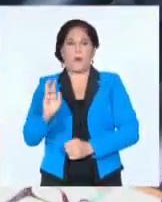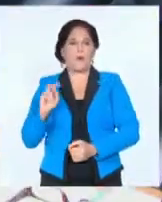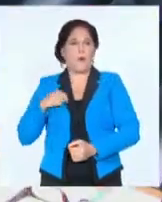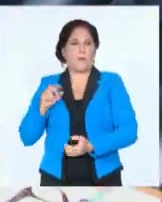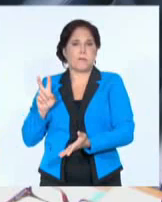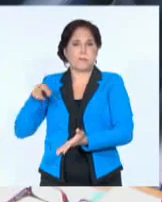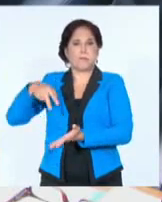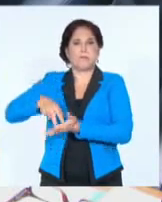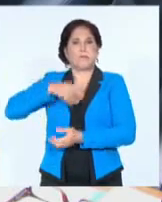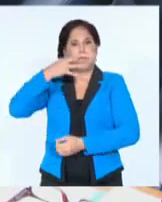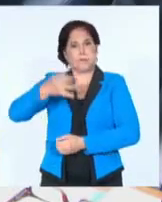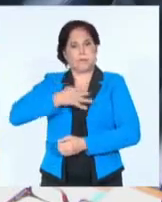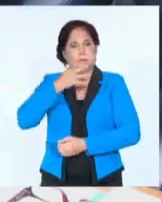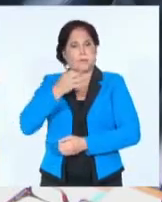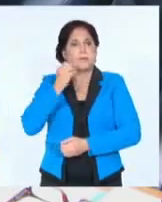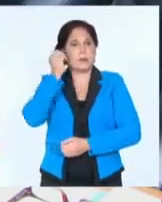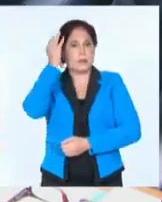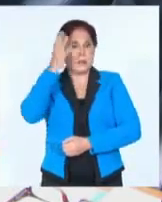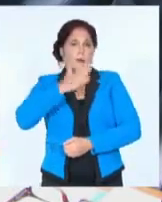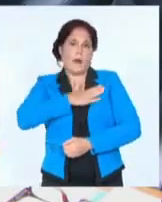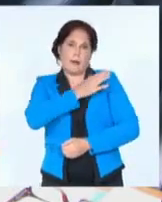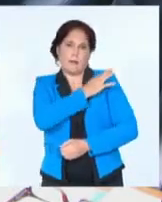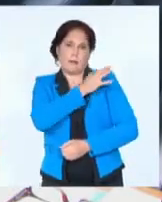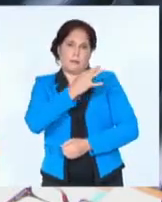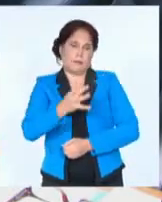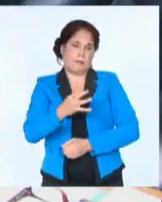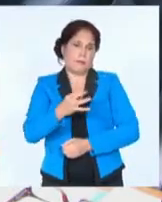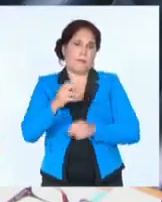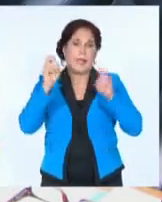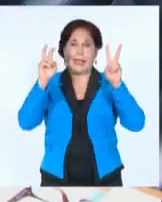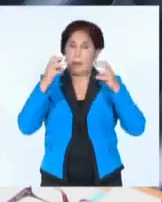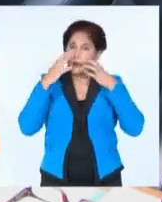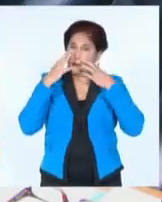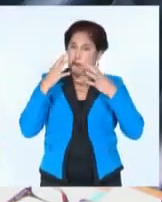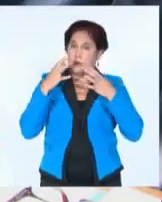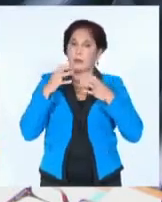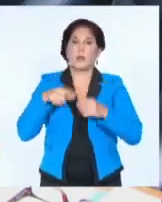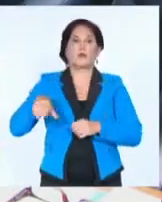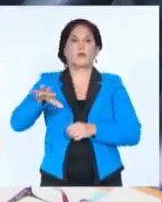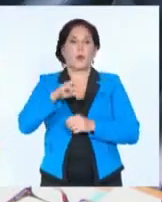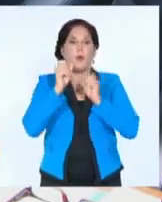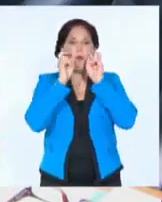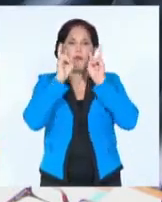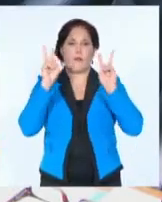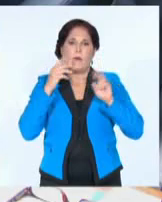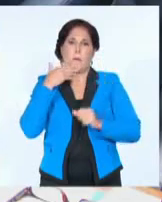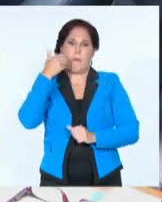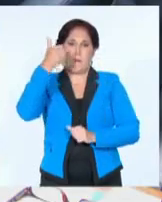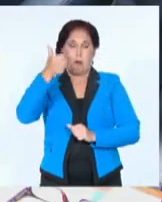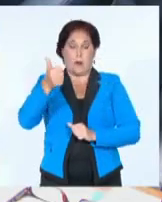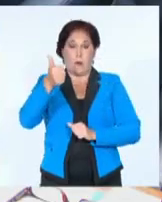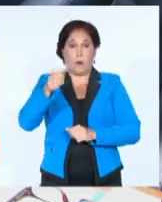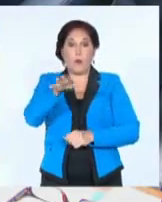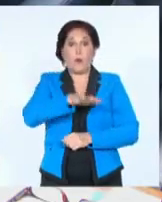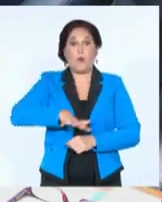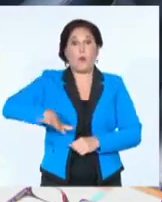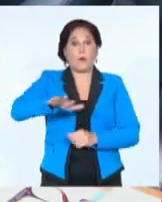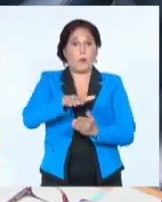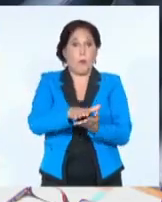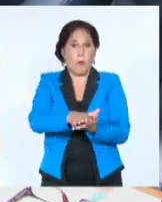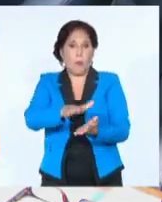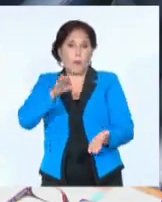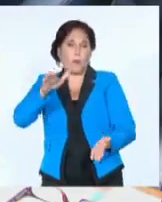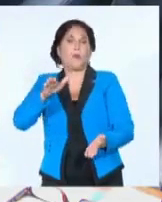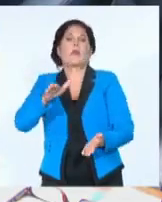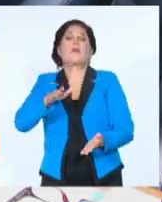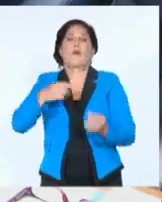iniciativa. Nos convoca un tema de supervivencia. Debe ser, por tanto, un espacio para compromisos serios y